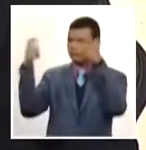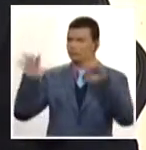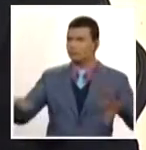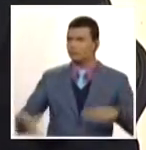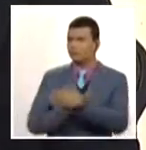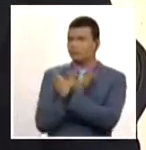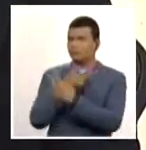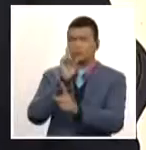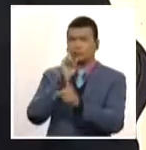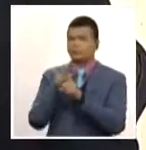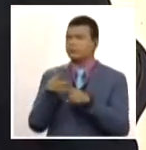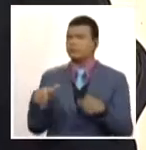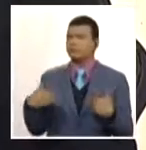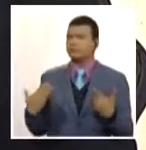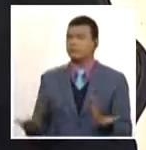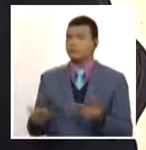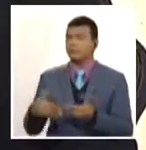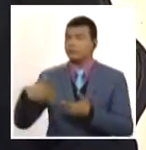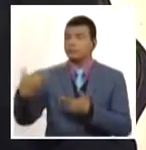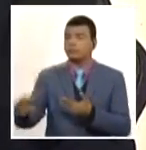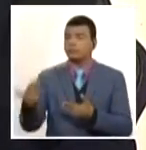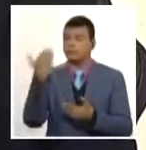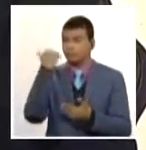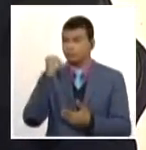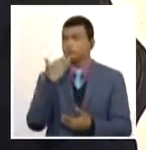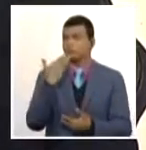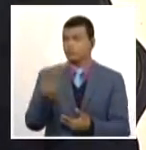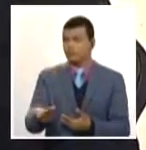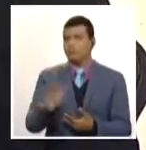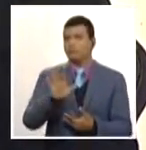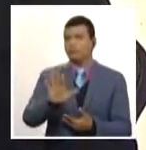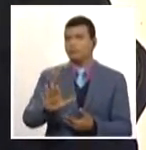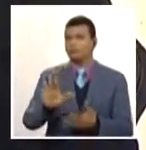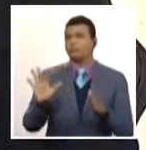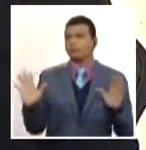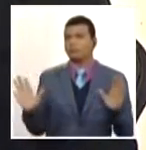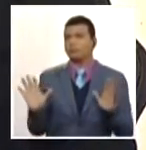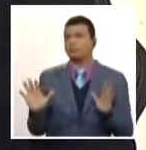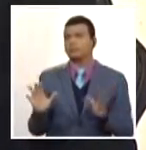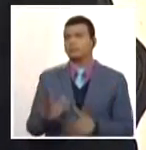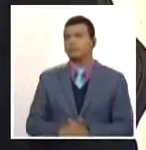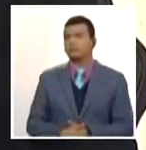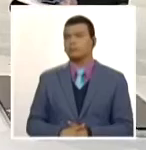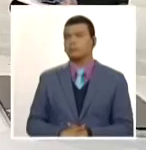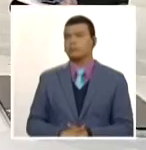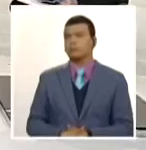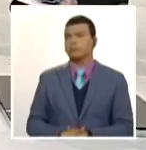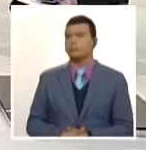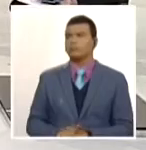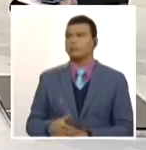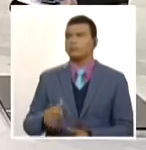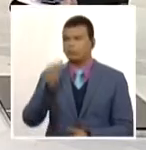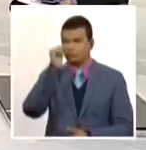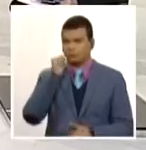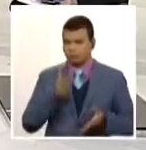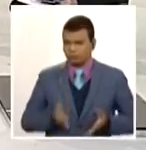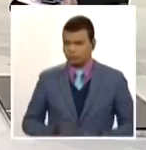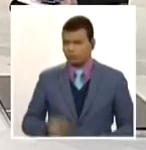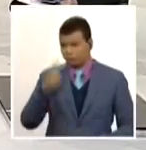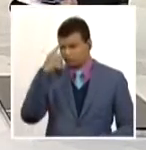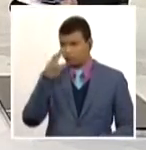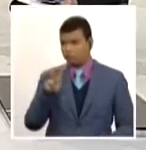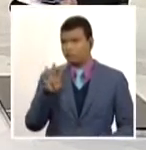que aspira a extender la licencia de maternidad a las mujeres a 24 meses. Actualmente es de 14. Sí, señor. ¿Usted como mujer cómo lo ve? Ay, no, sería